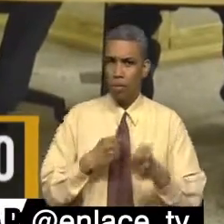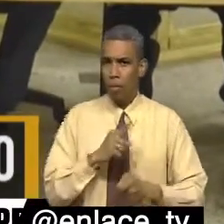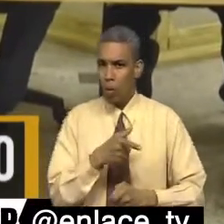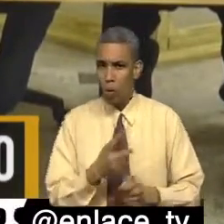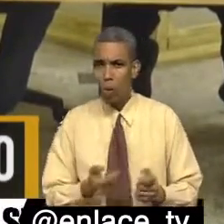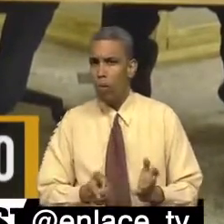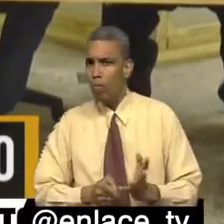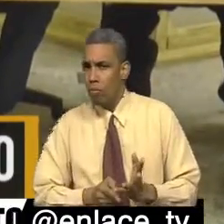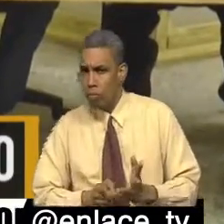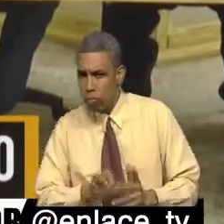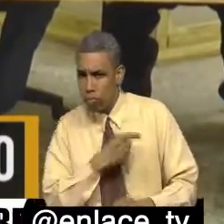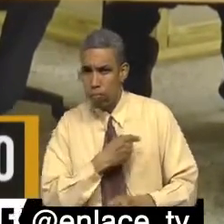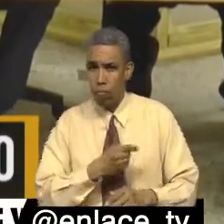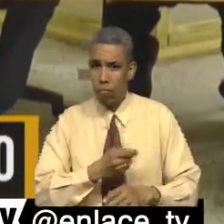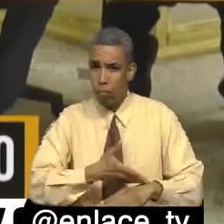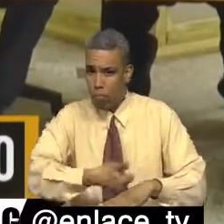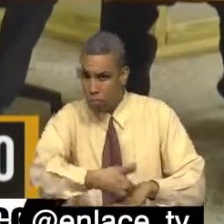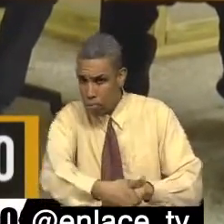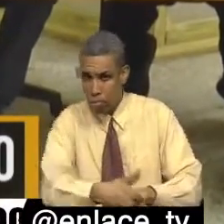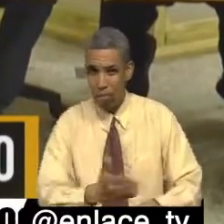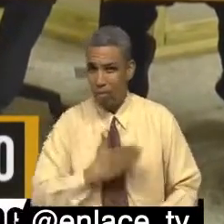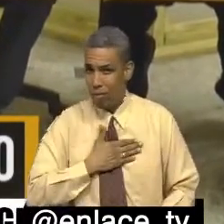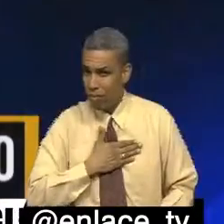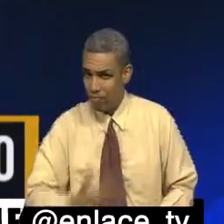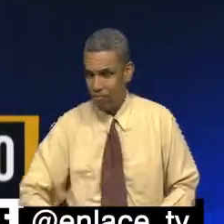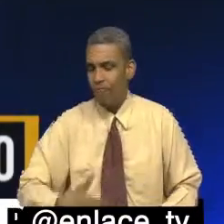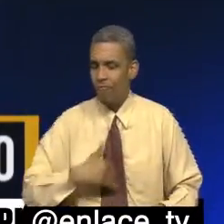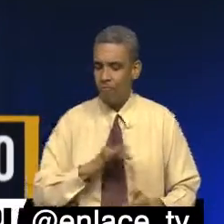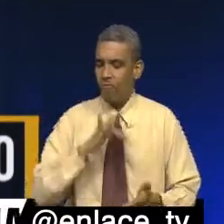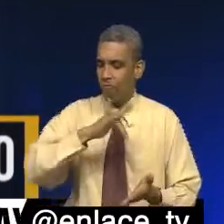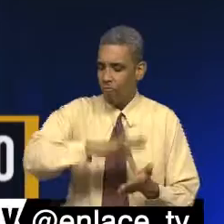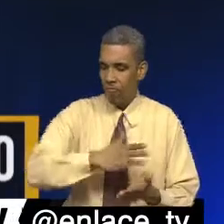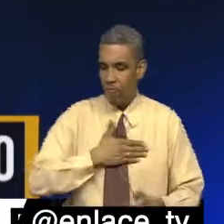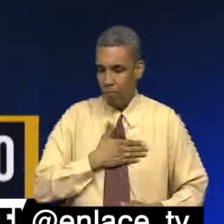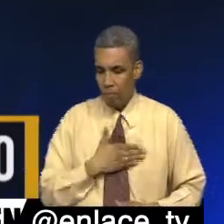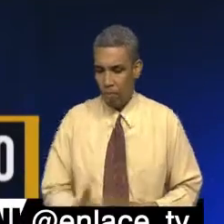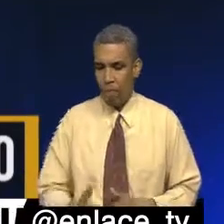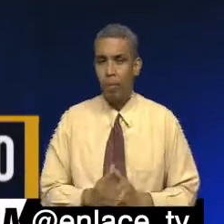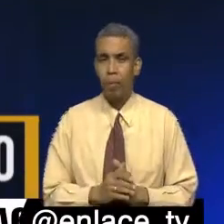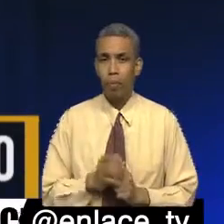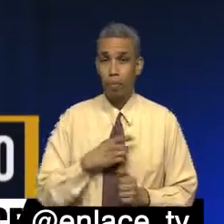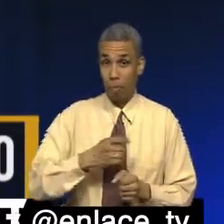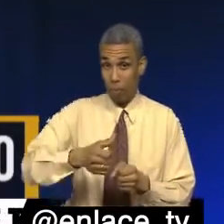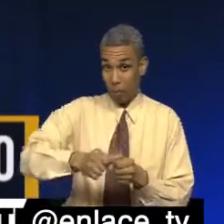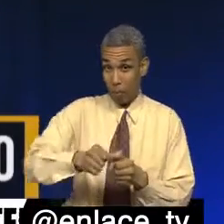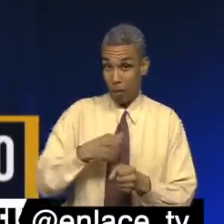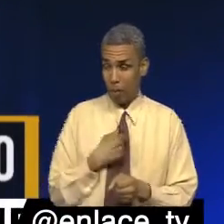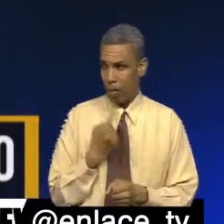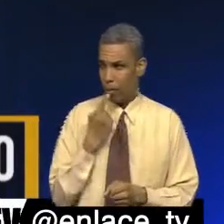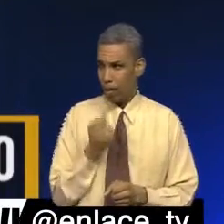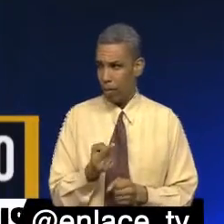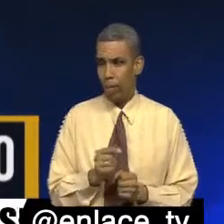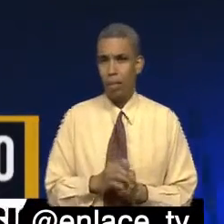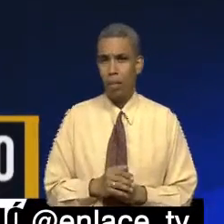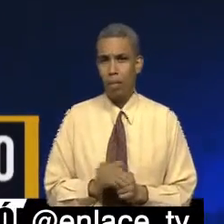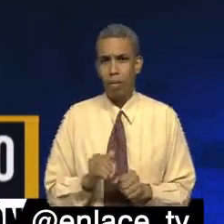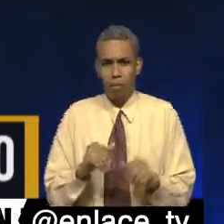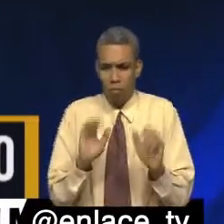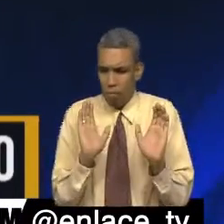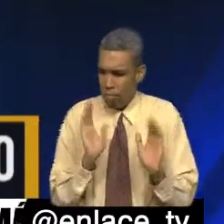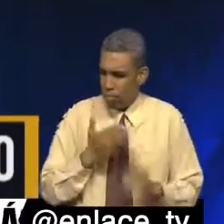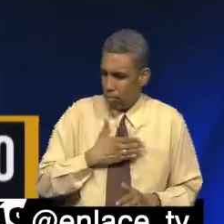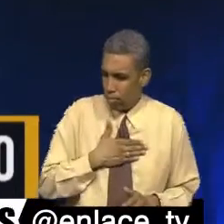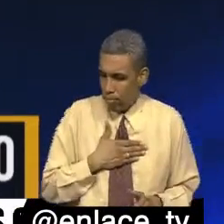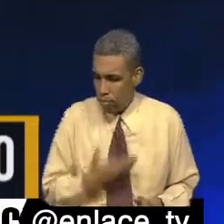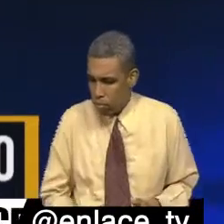y solicitudes que realice la Corporación Edilicia. En esta carta, Ecopetrol reitera nuevamente que muestra total disposición para